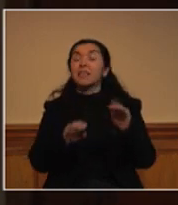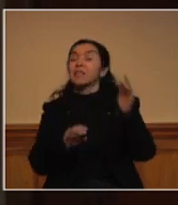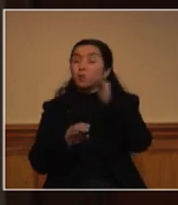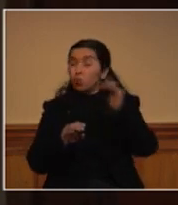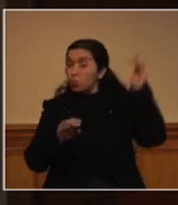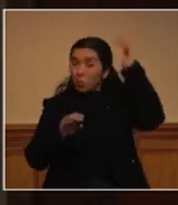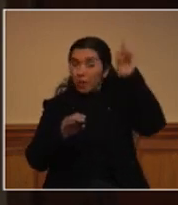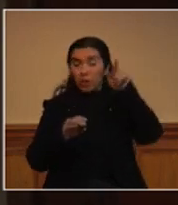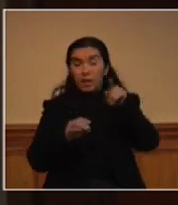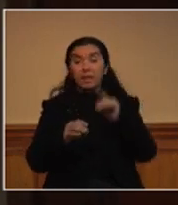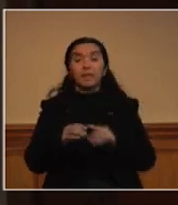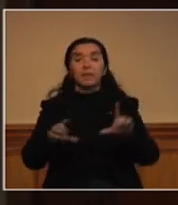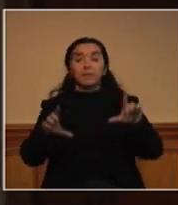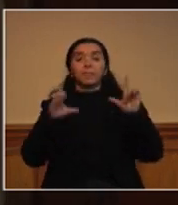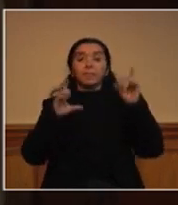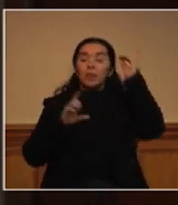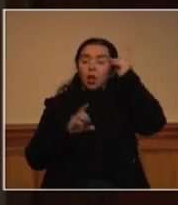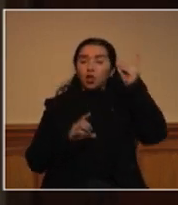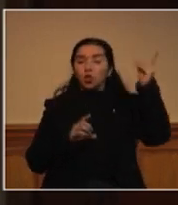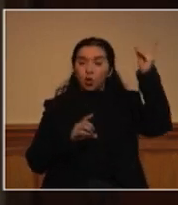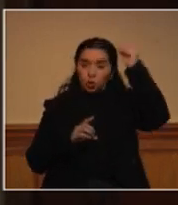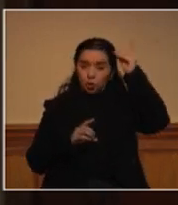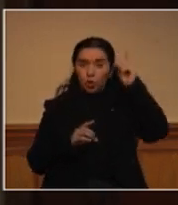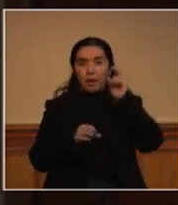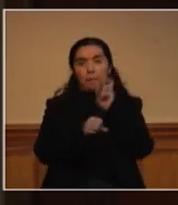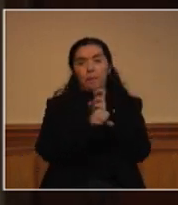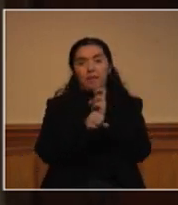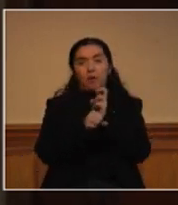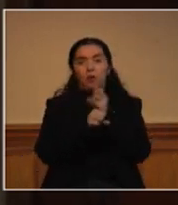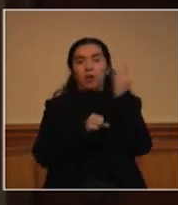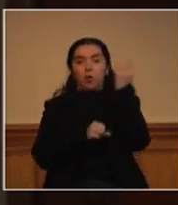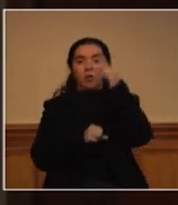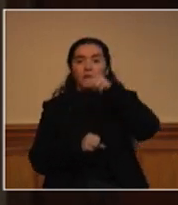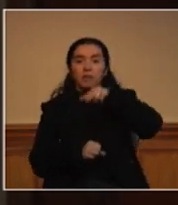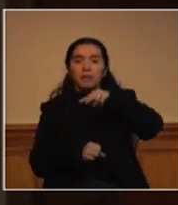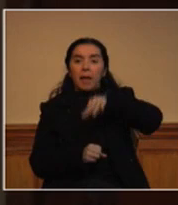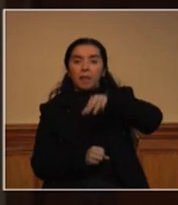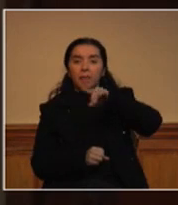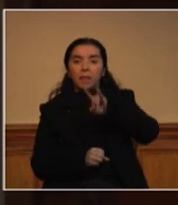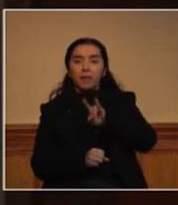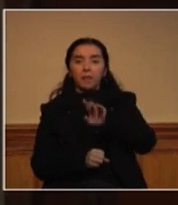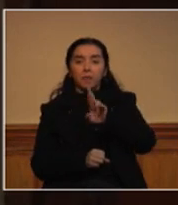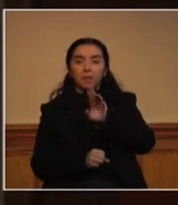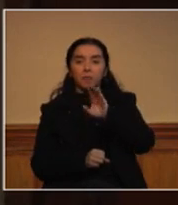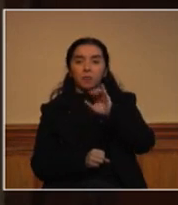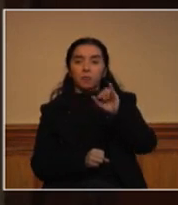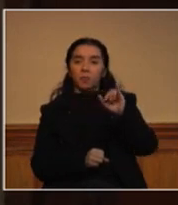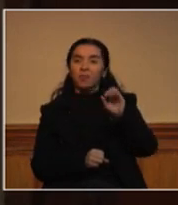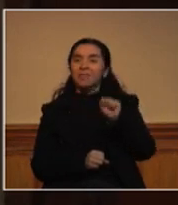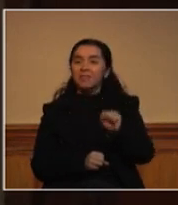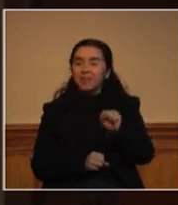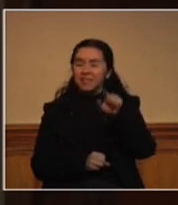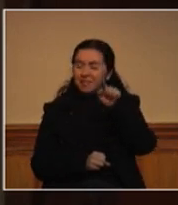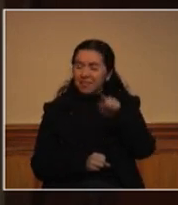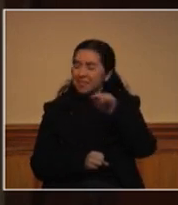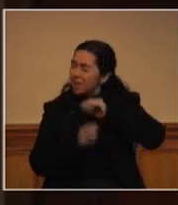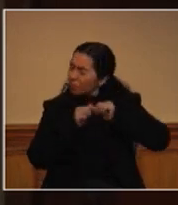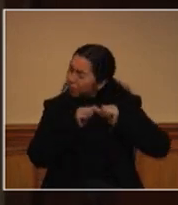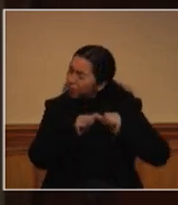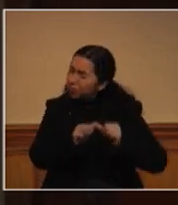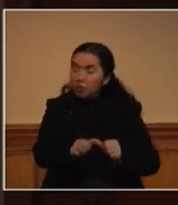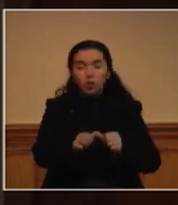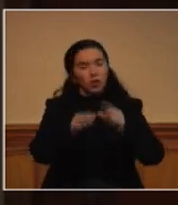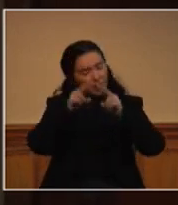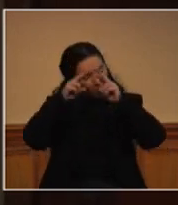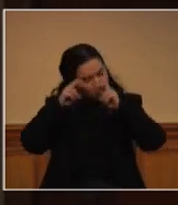es doctora en pedagogía por la Universidad de Murcia y durante años uno de los temas en los que fundamentalmente ha profundizado su estudio